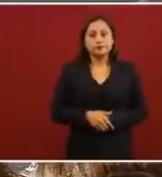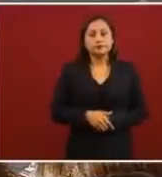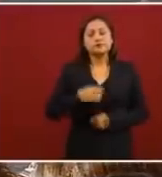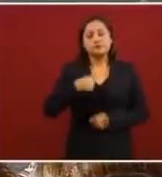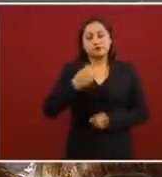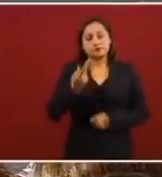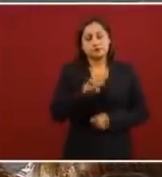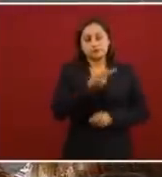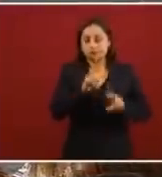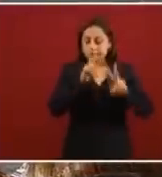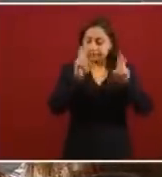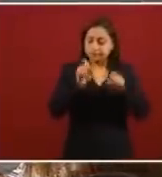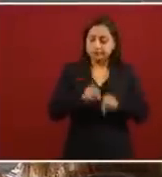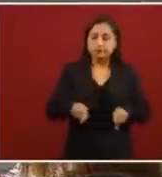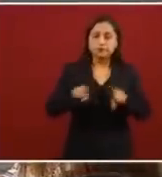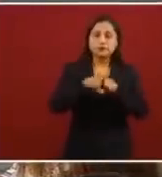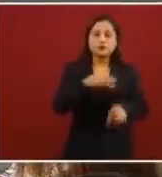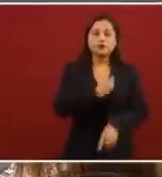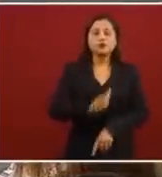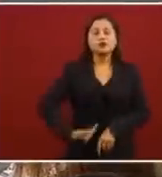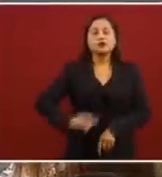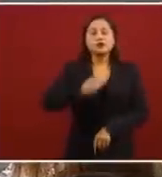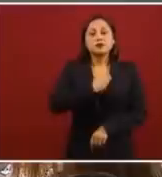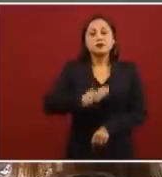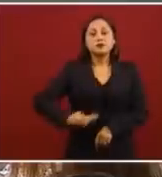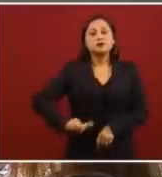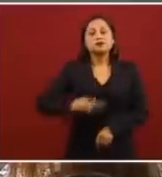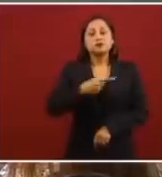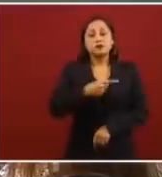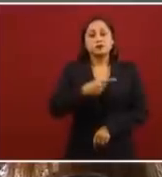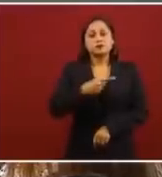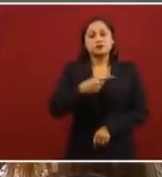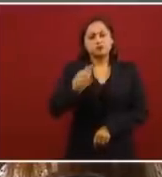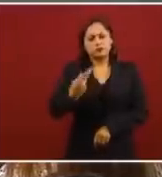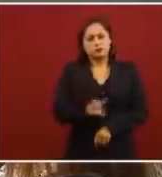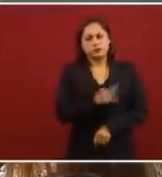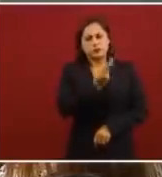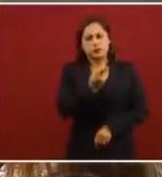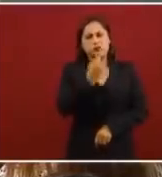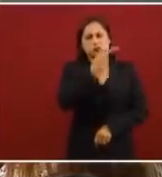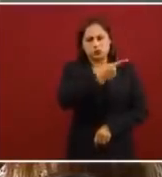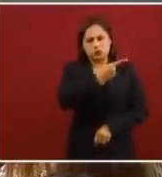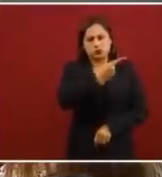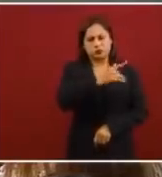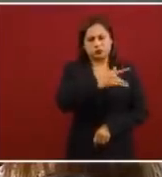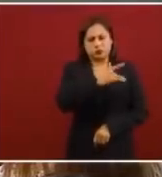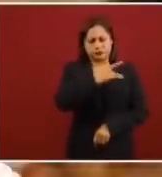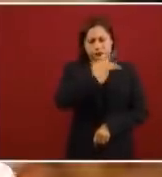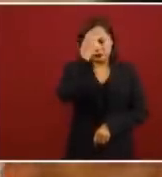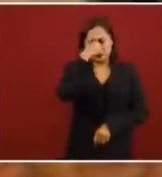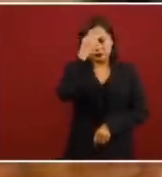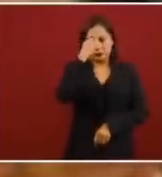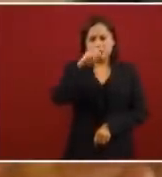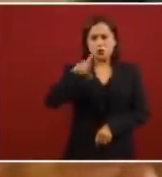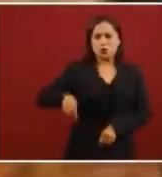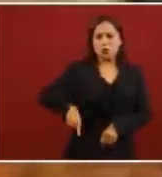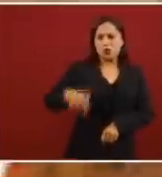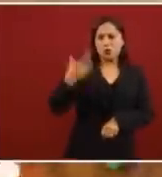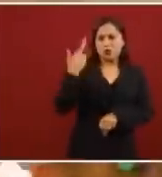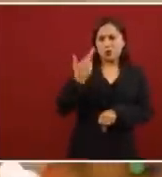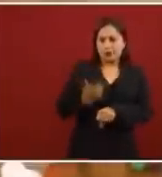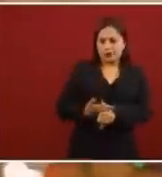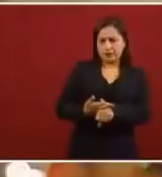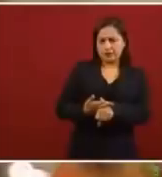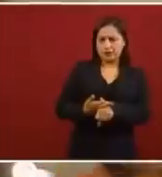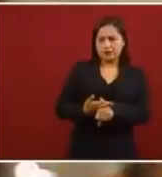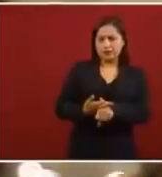esta periodista, a esta compañera de lucha, y pues se robó el corazón de los presentes y la envidia de los chayoteros.